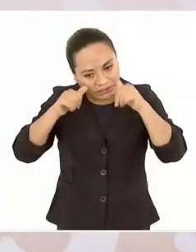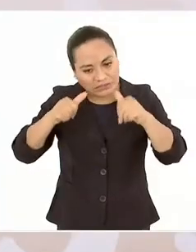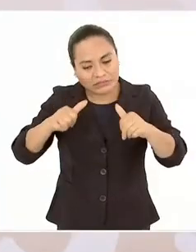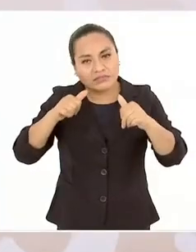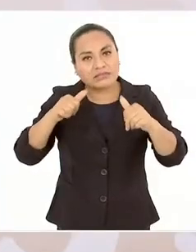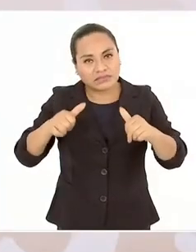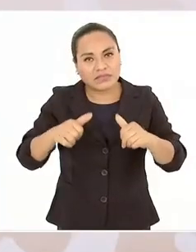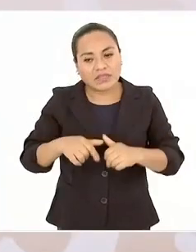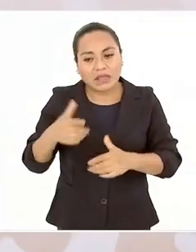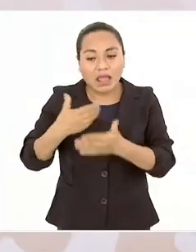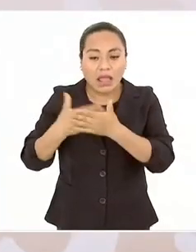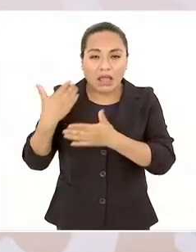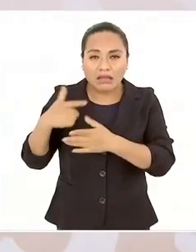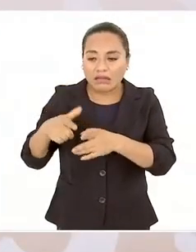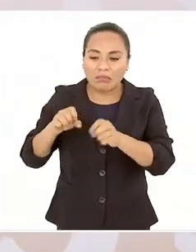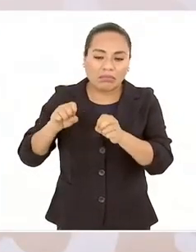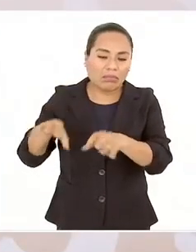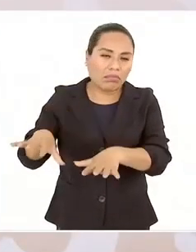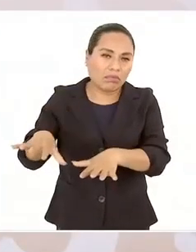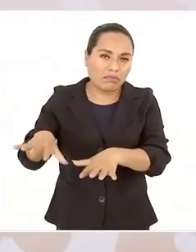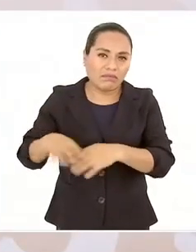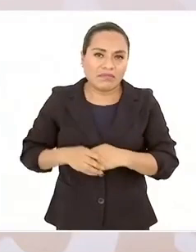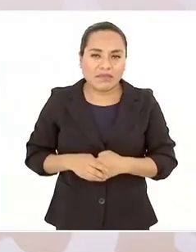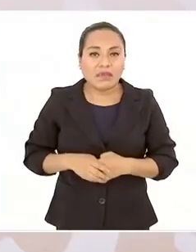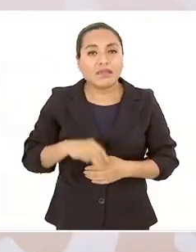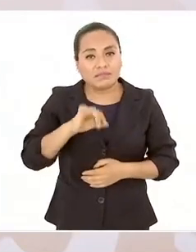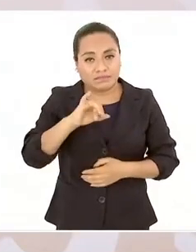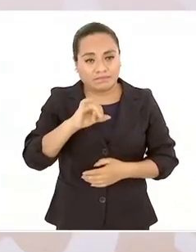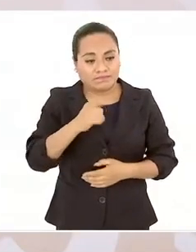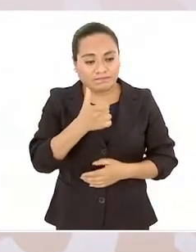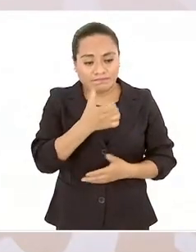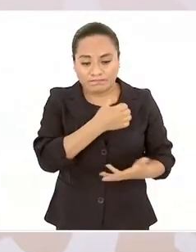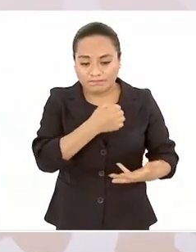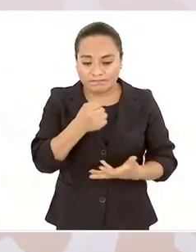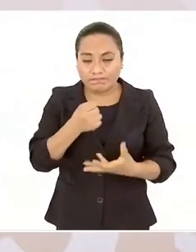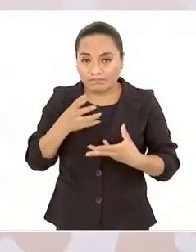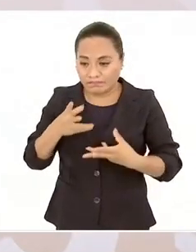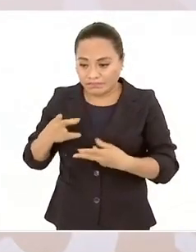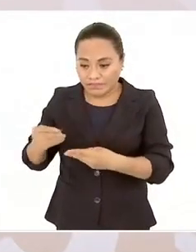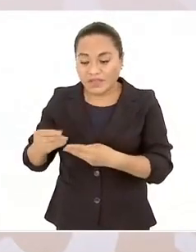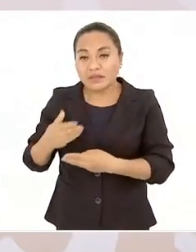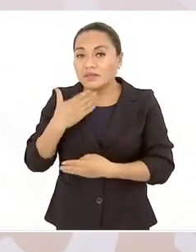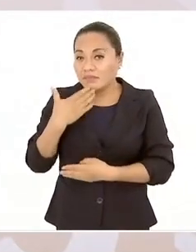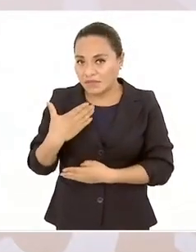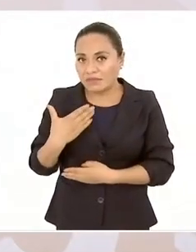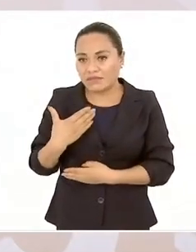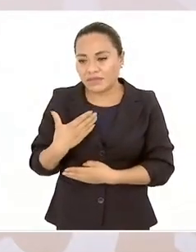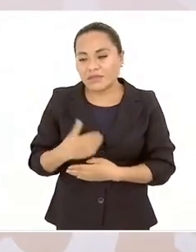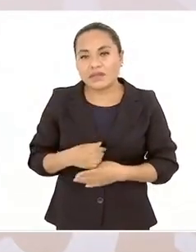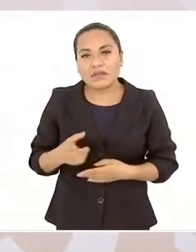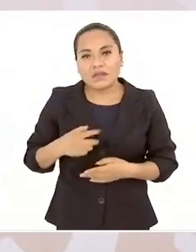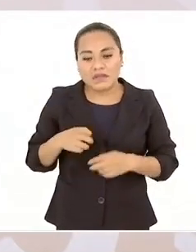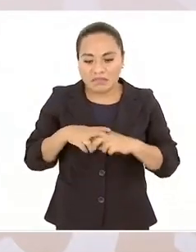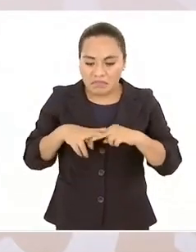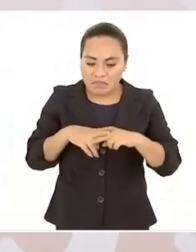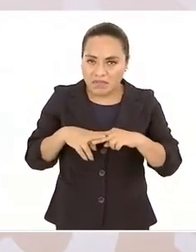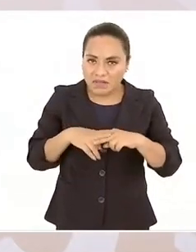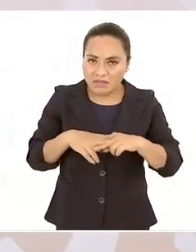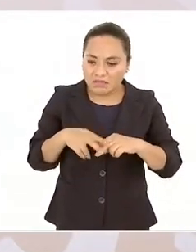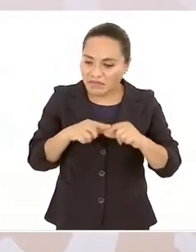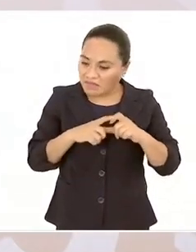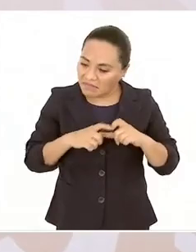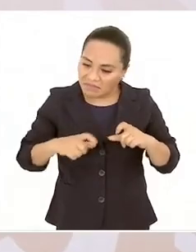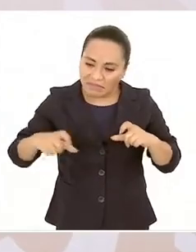sí vamos a invertir para mejorar, y si ahora el tren se desplaza a